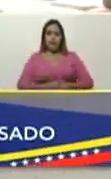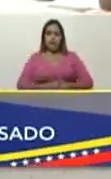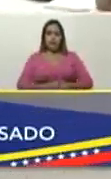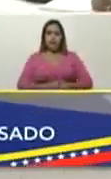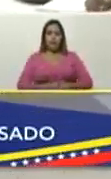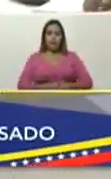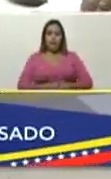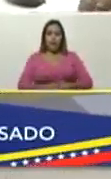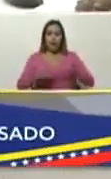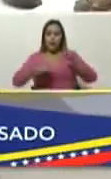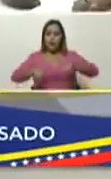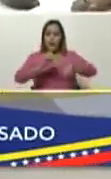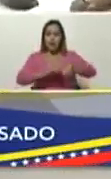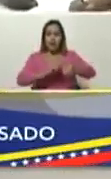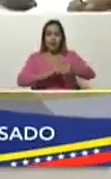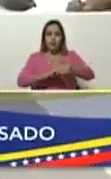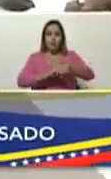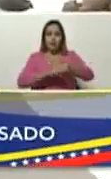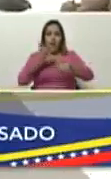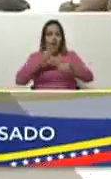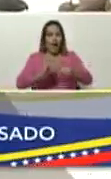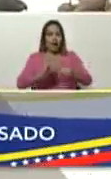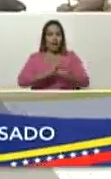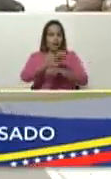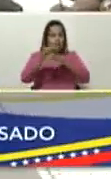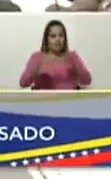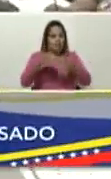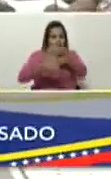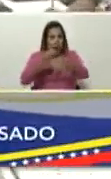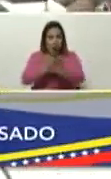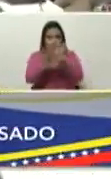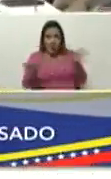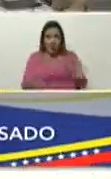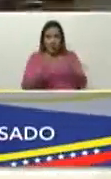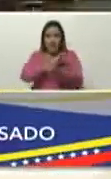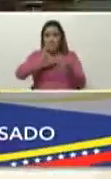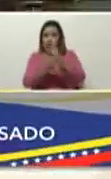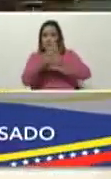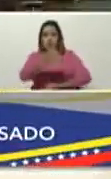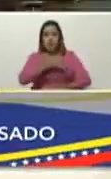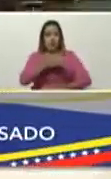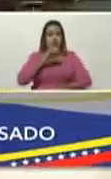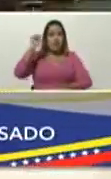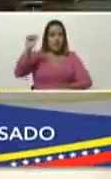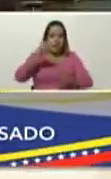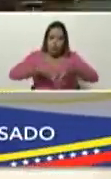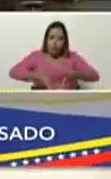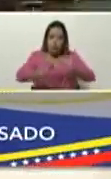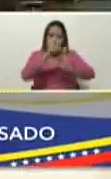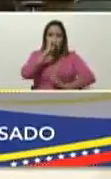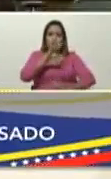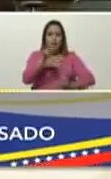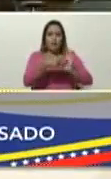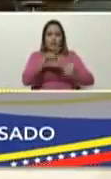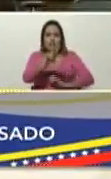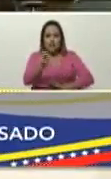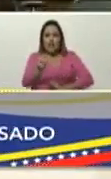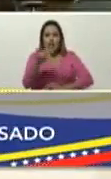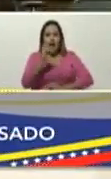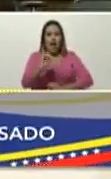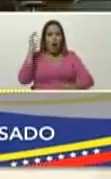La nueva época la hemos definido así, la nueva época de transición al socialismo, rumbo al 2030. Hemos puesto